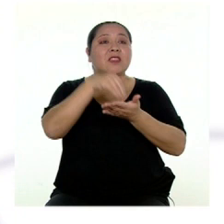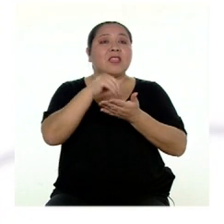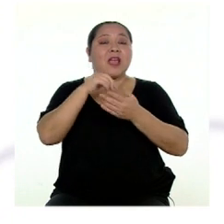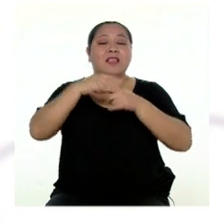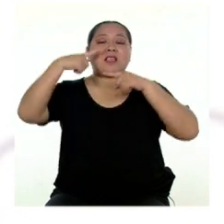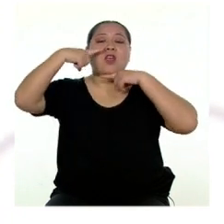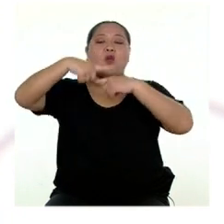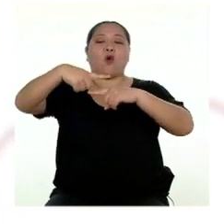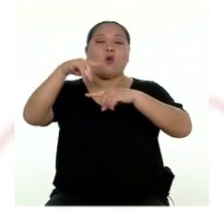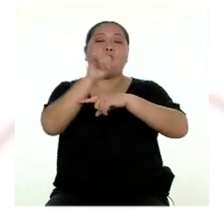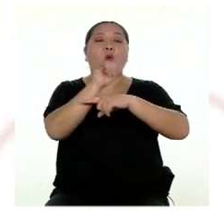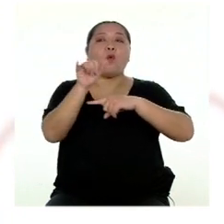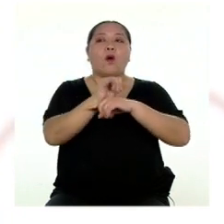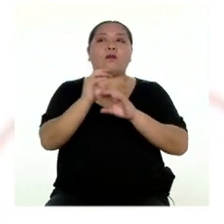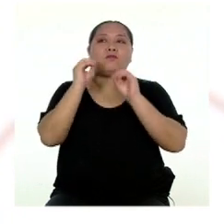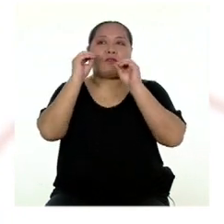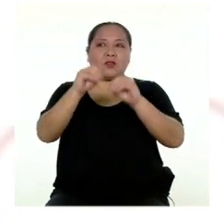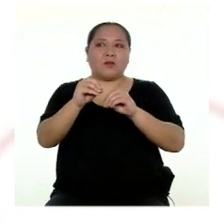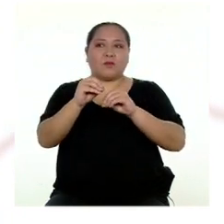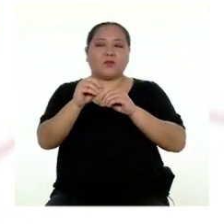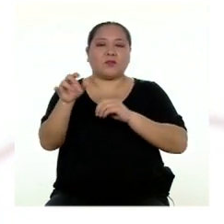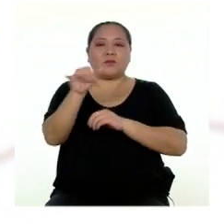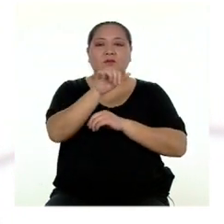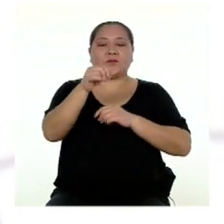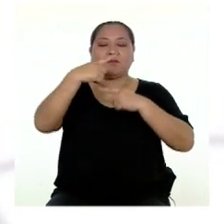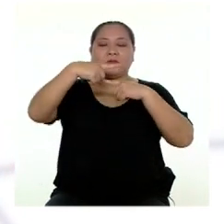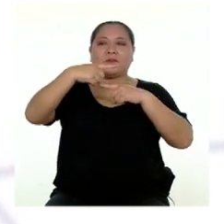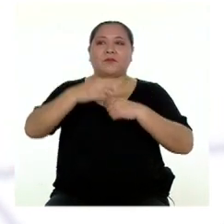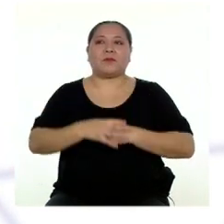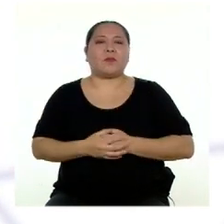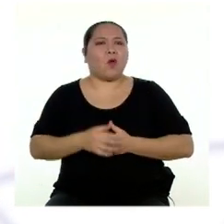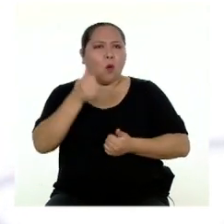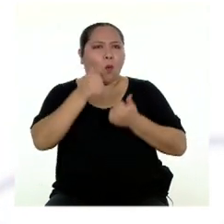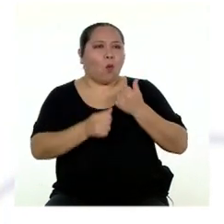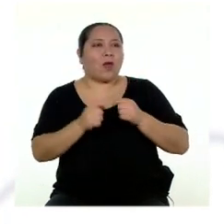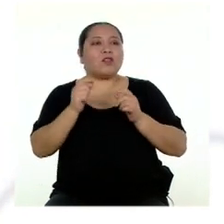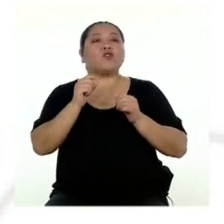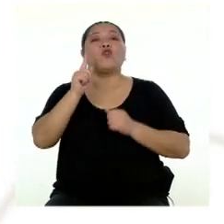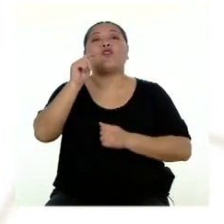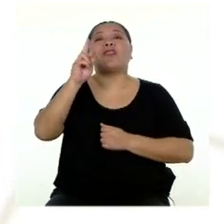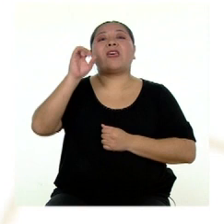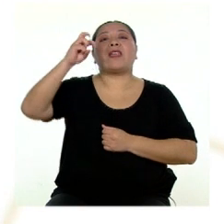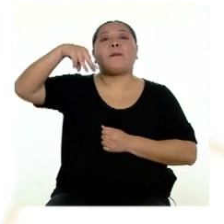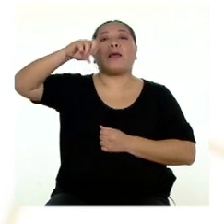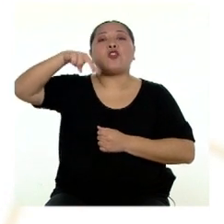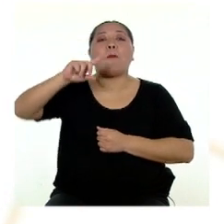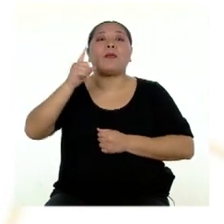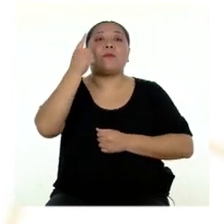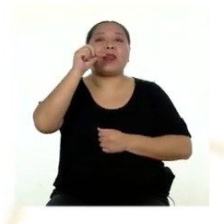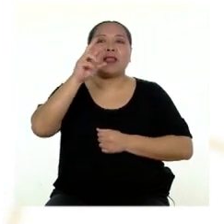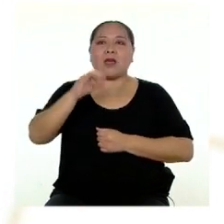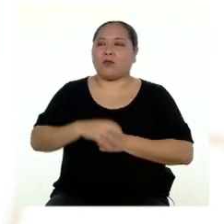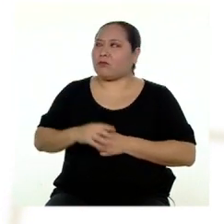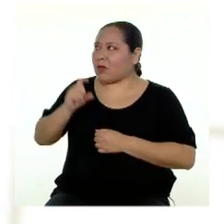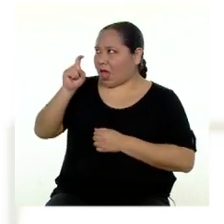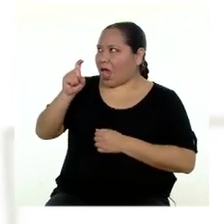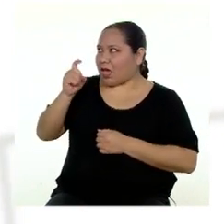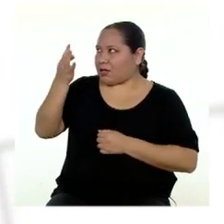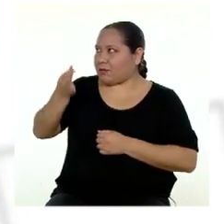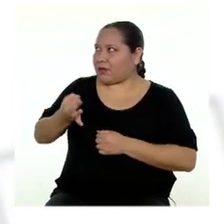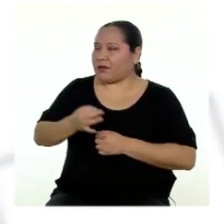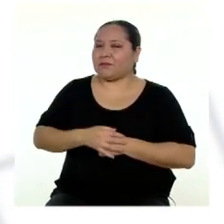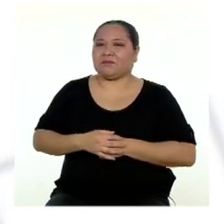como igual, así que podemos llenar ese casillero. ¿Cuál es tu término de primer grado? X, ¿no?